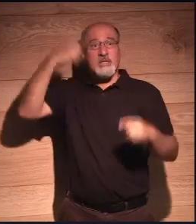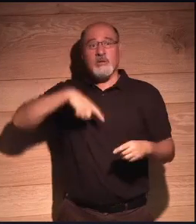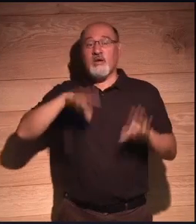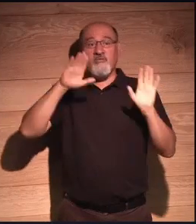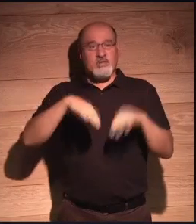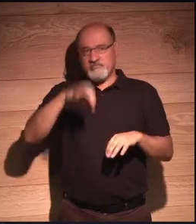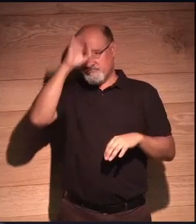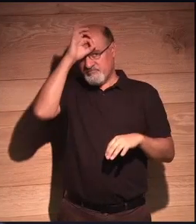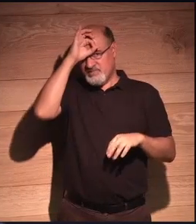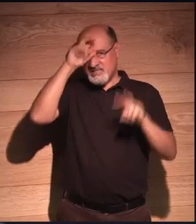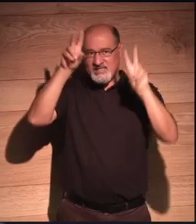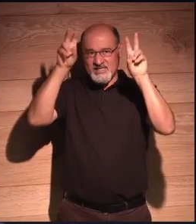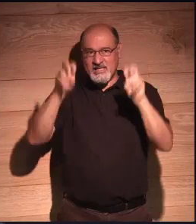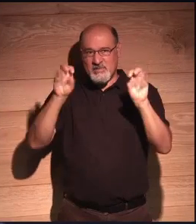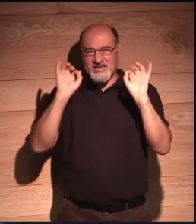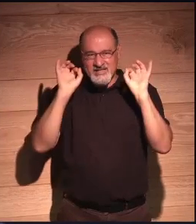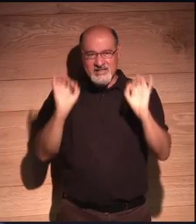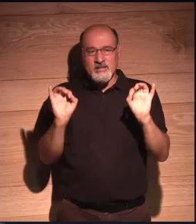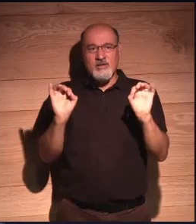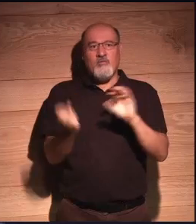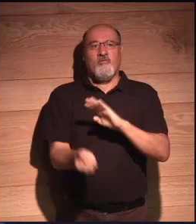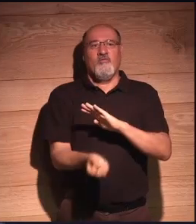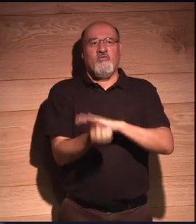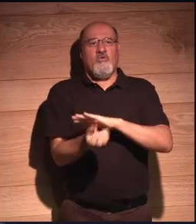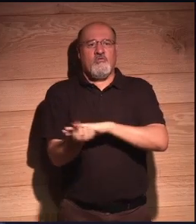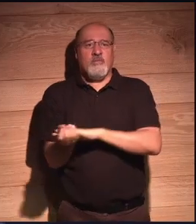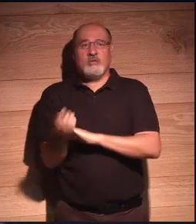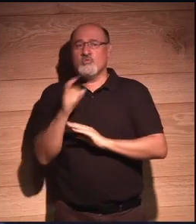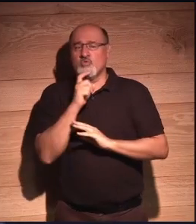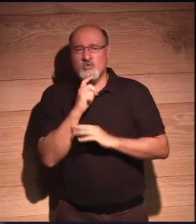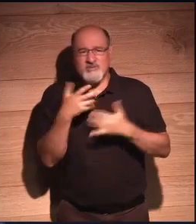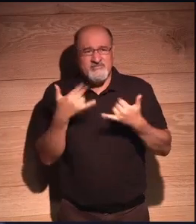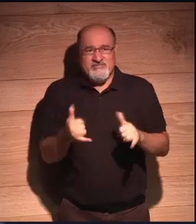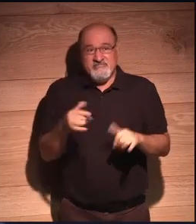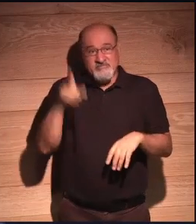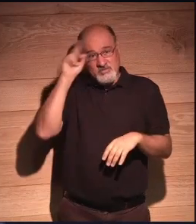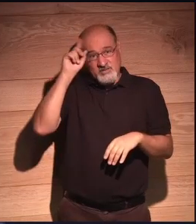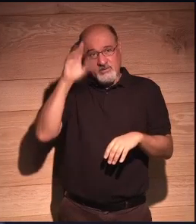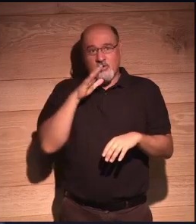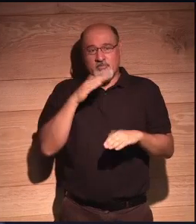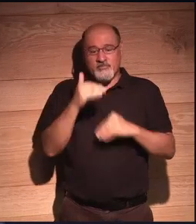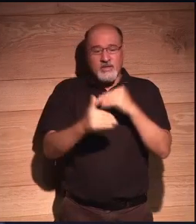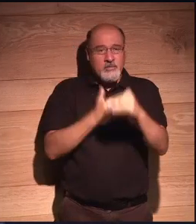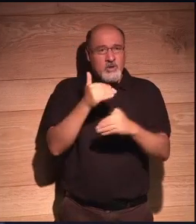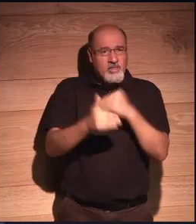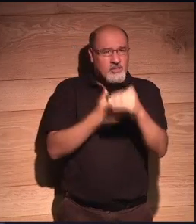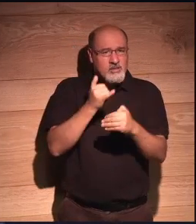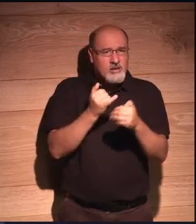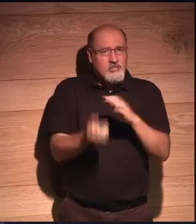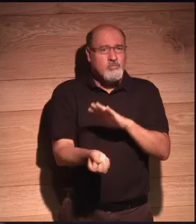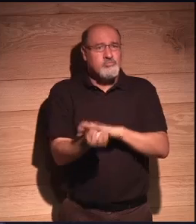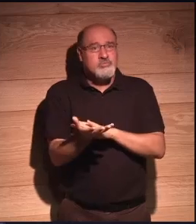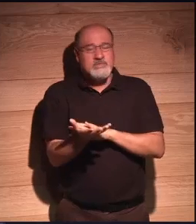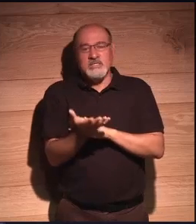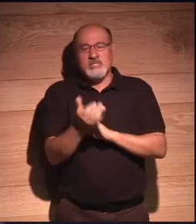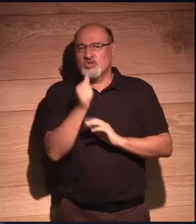pues no sabemos todavía a ciencia cierta cómo se forman. Hay un paso en el proceso de formación que